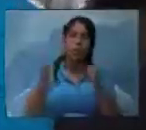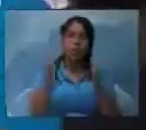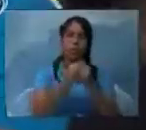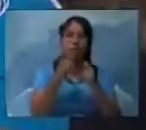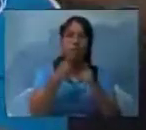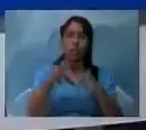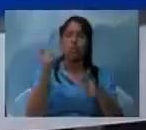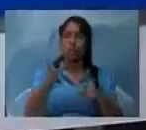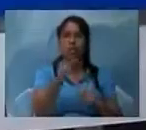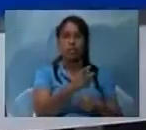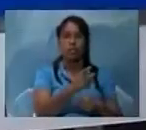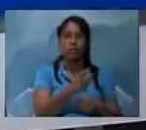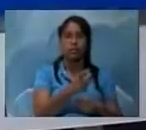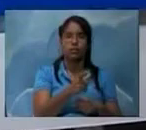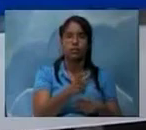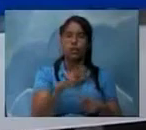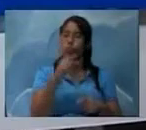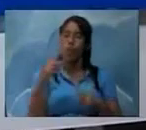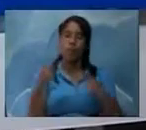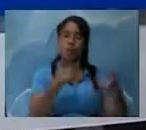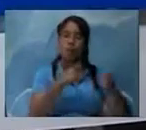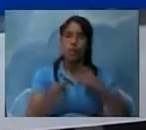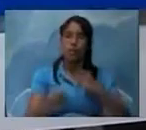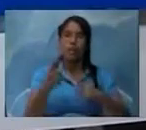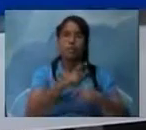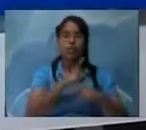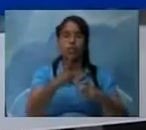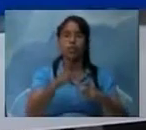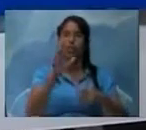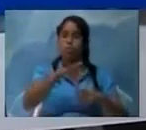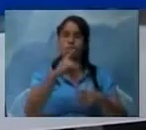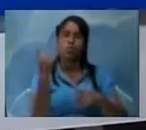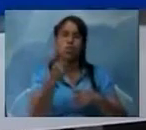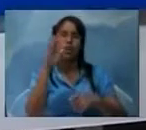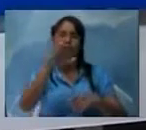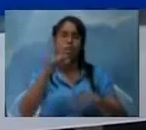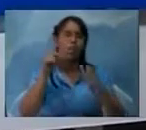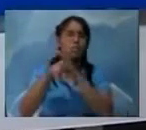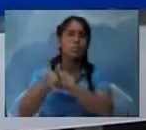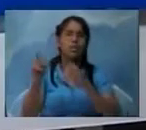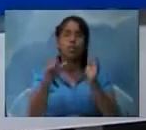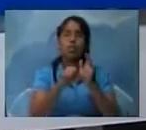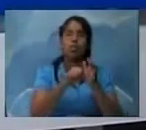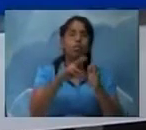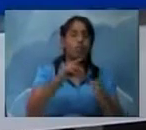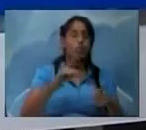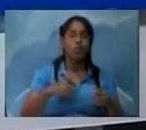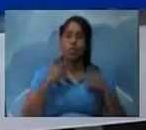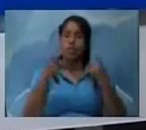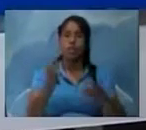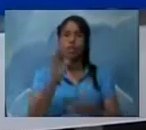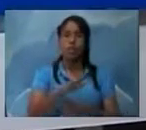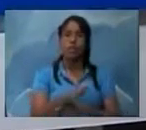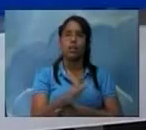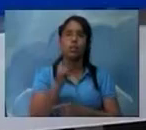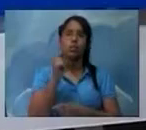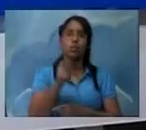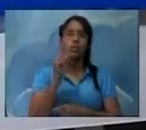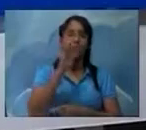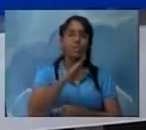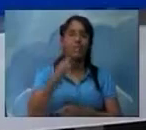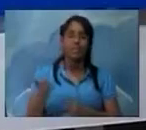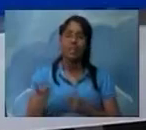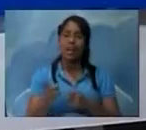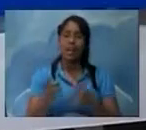Sadrá, Mesá y Abednego, los despistaditos que están metidos donde no deben estar. Usted